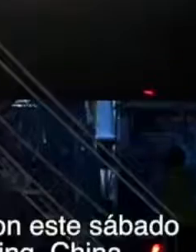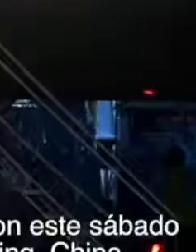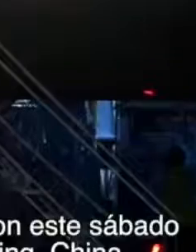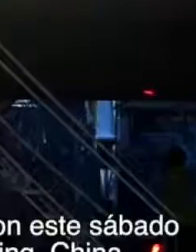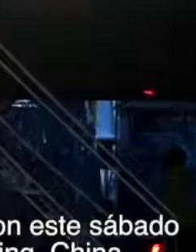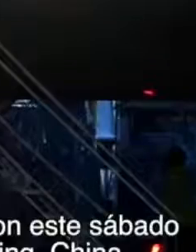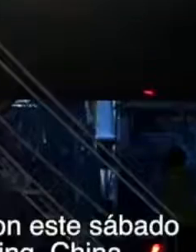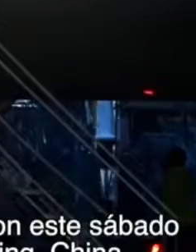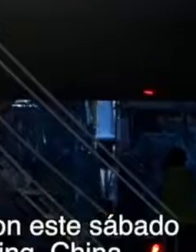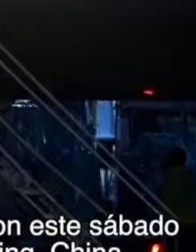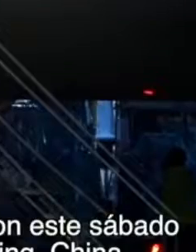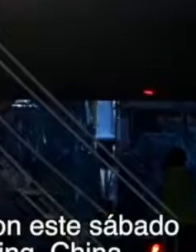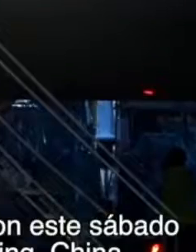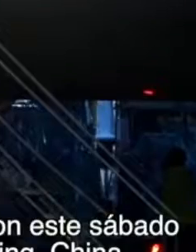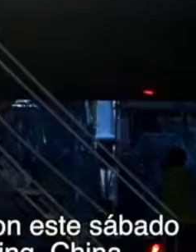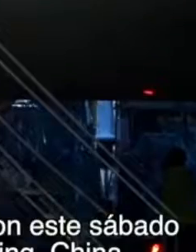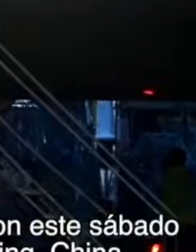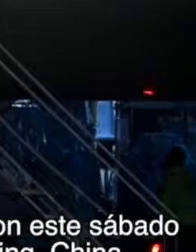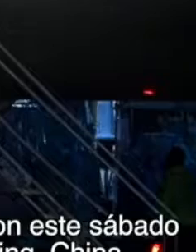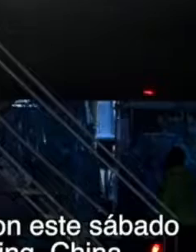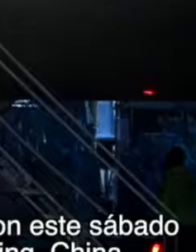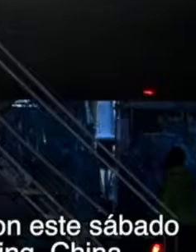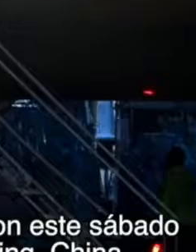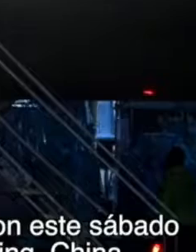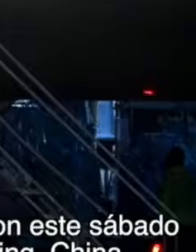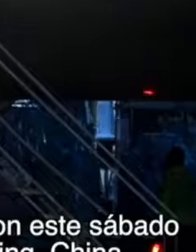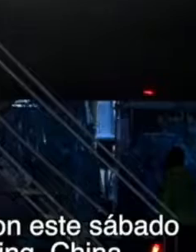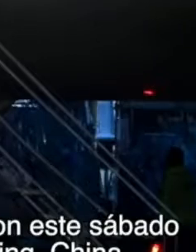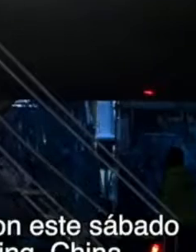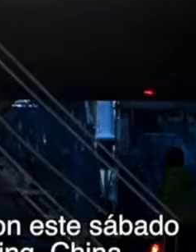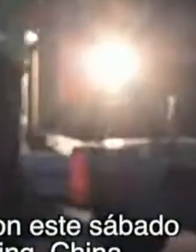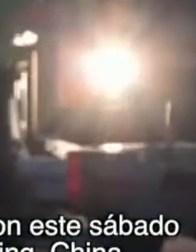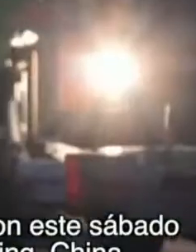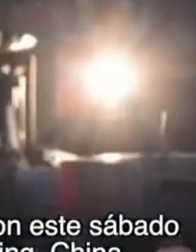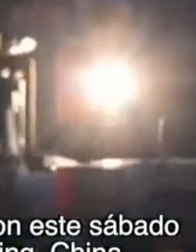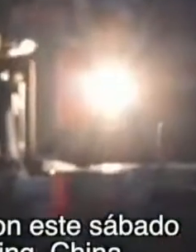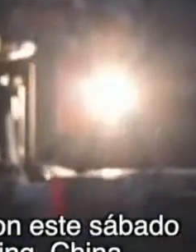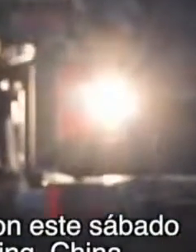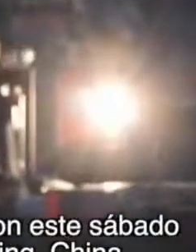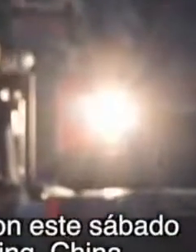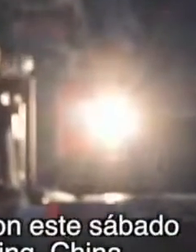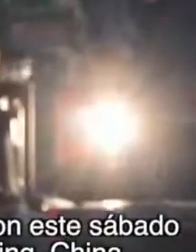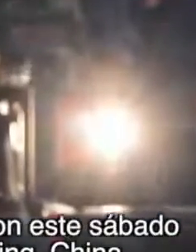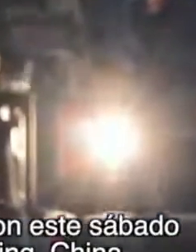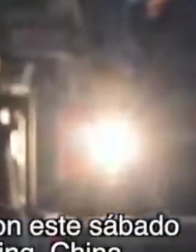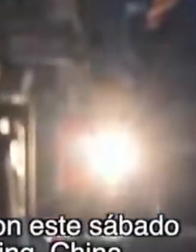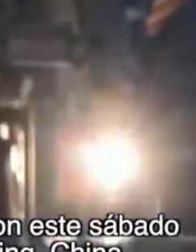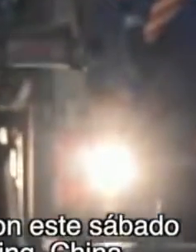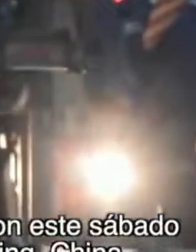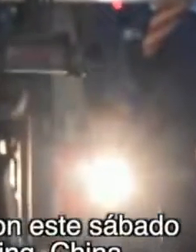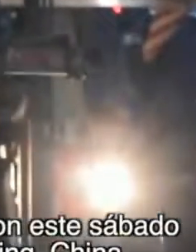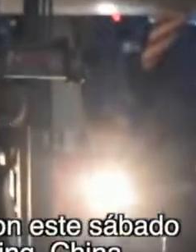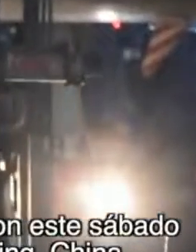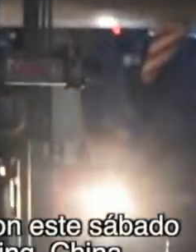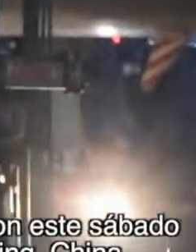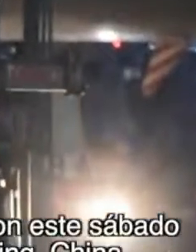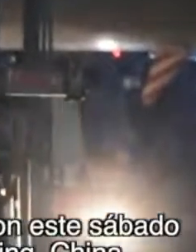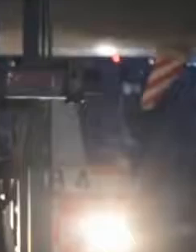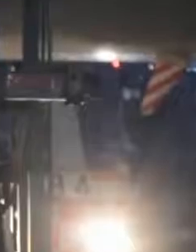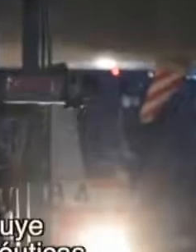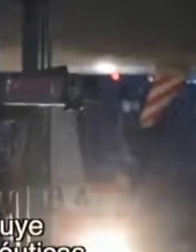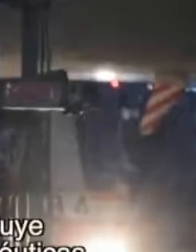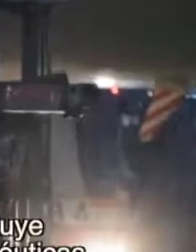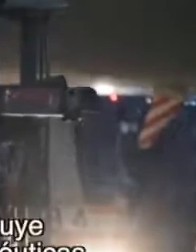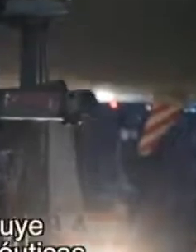A estas dosis se sumaron 35.000 más de CanSino que llegaron este sábado al aeropuerto de la capital del país procedentes de Beijing,